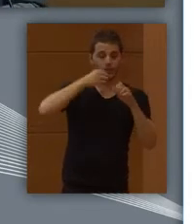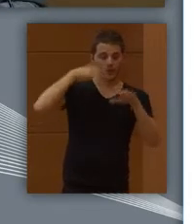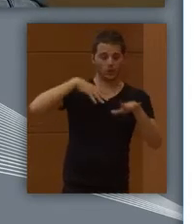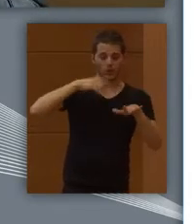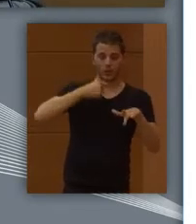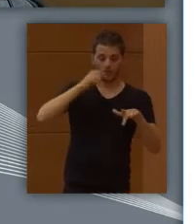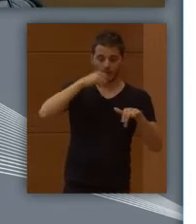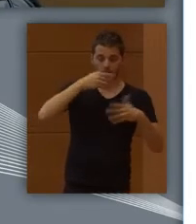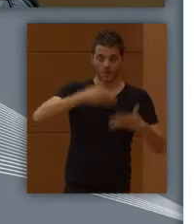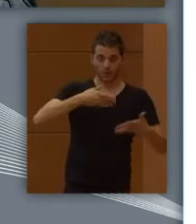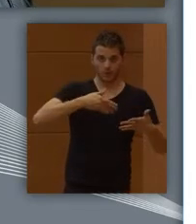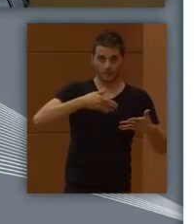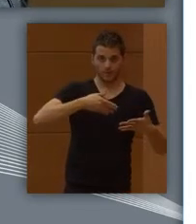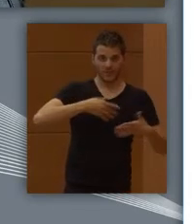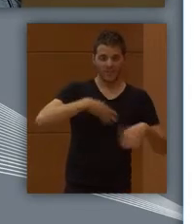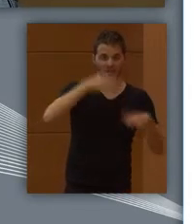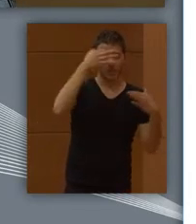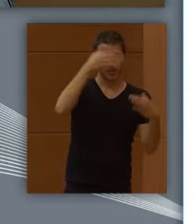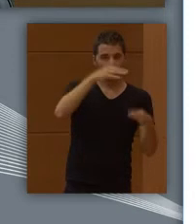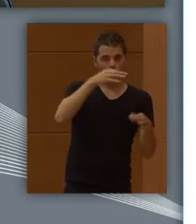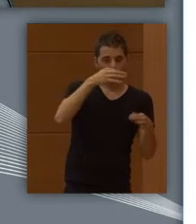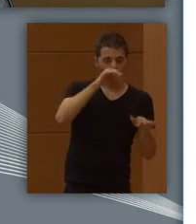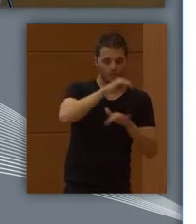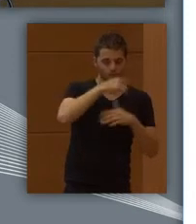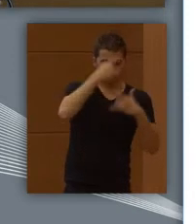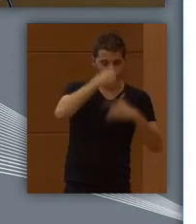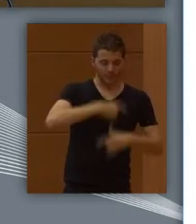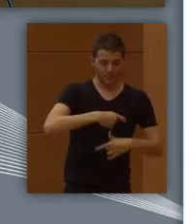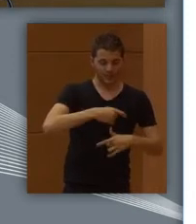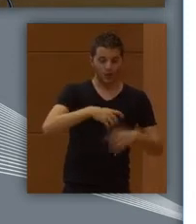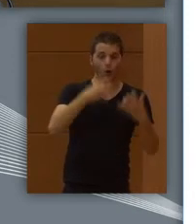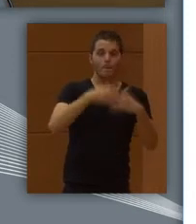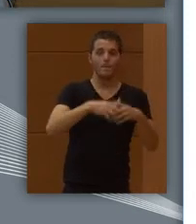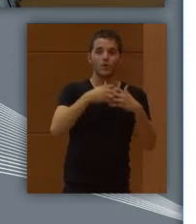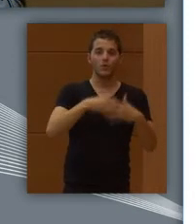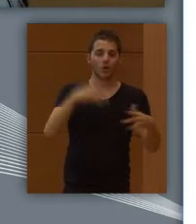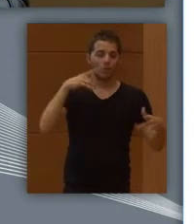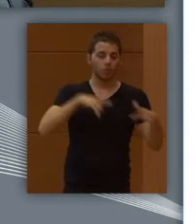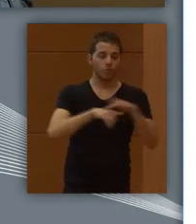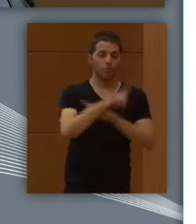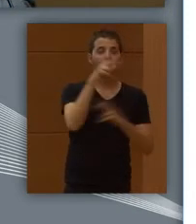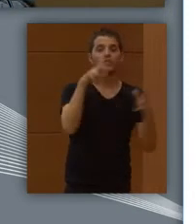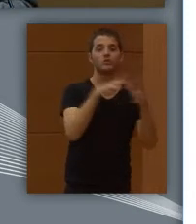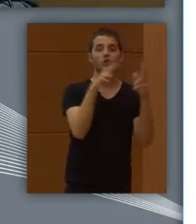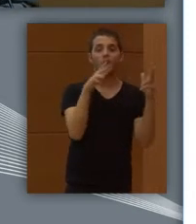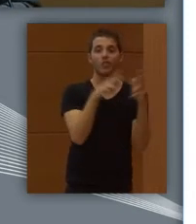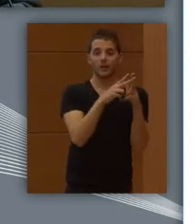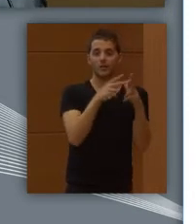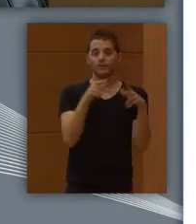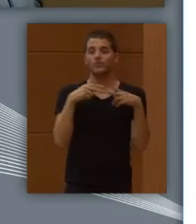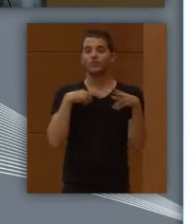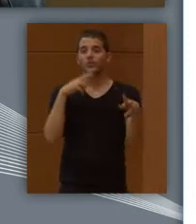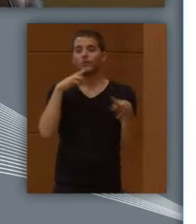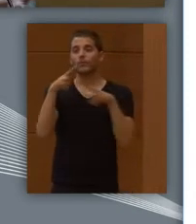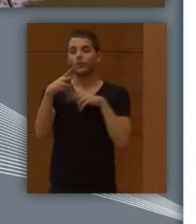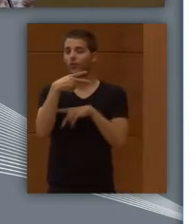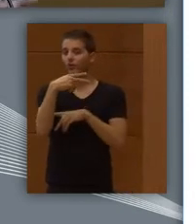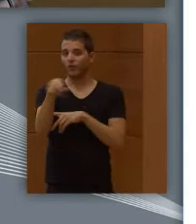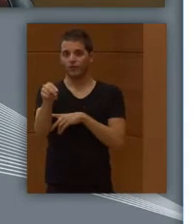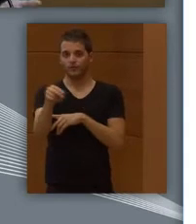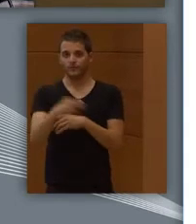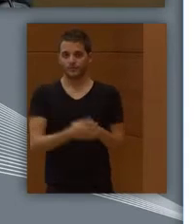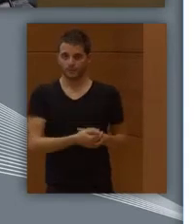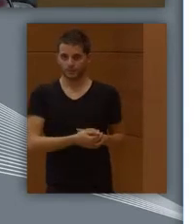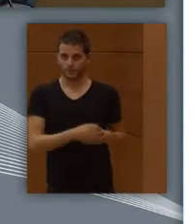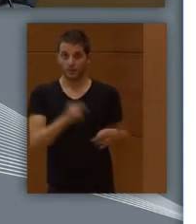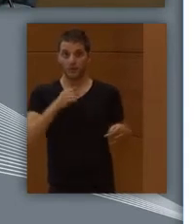sí misma o por sí sola motor de progreso social, pues yo me atrevo a decir que no. Lo